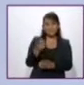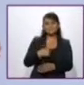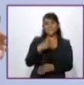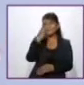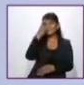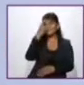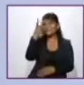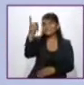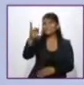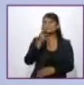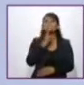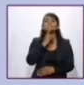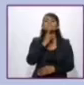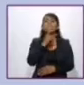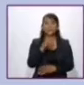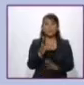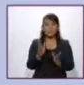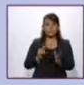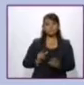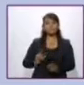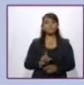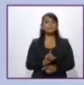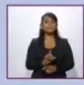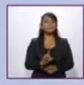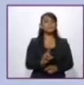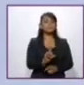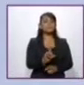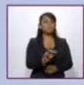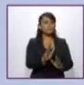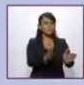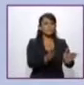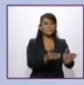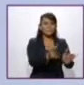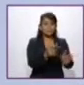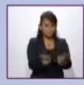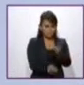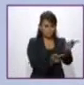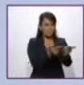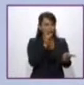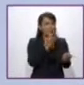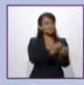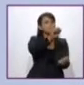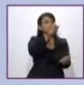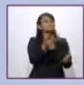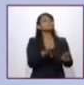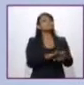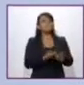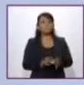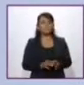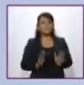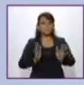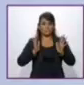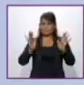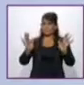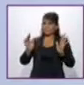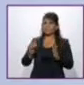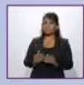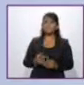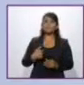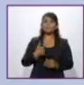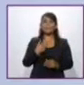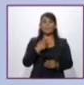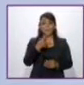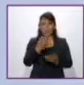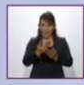fácil llegarles infraganti, que no sepan que se les va a hacer una auditoría, que no tengan la más remota idea, que no se les mande a